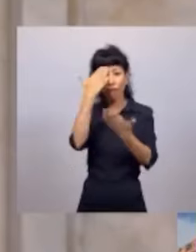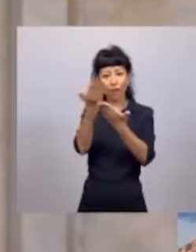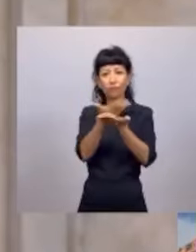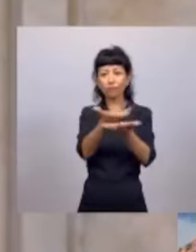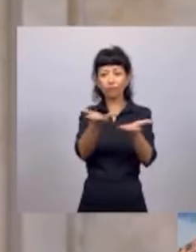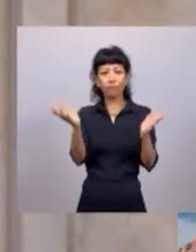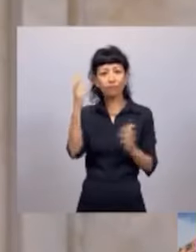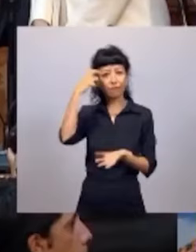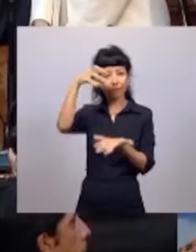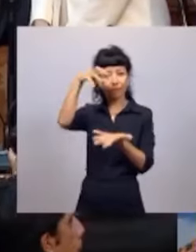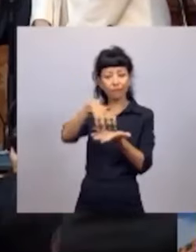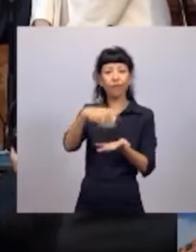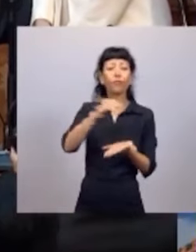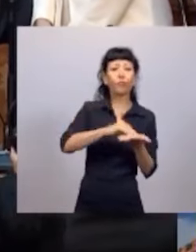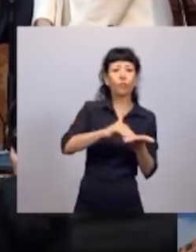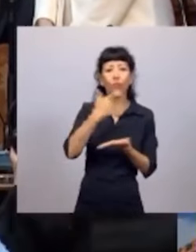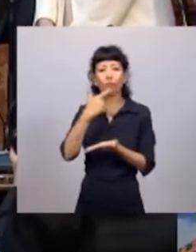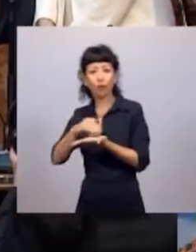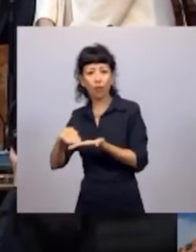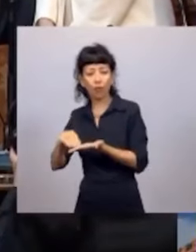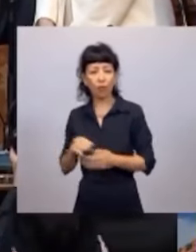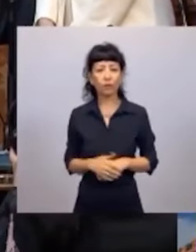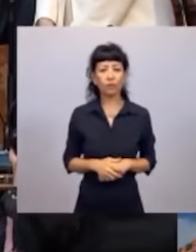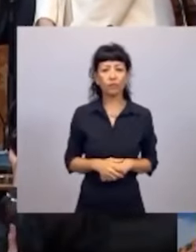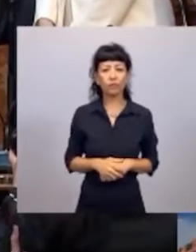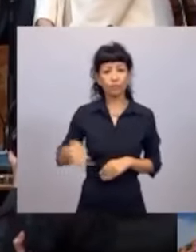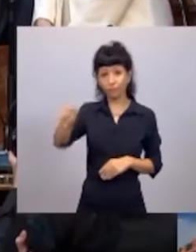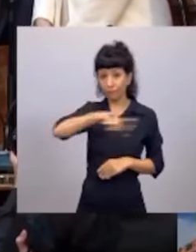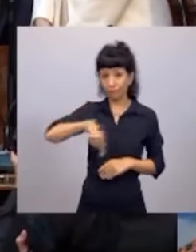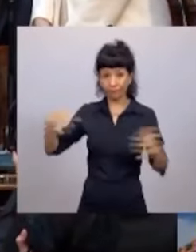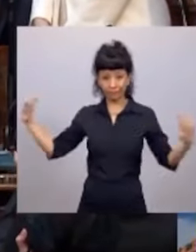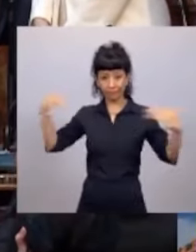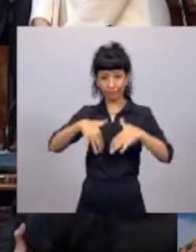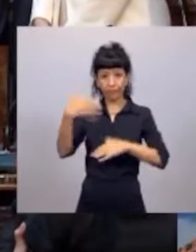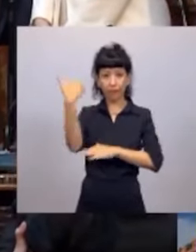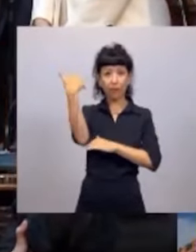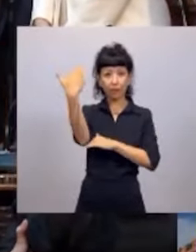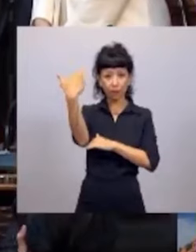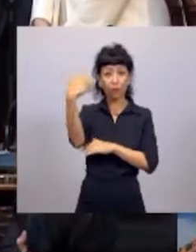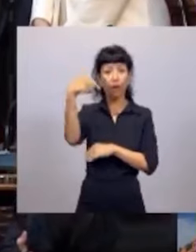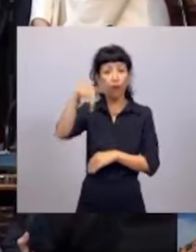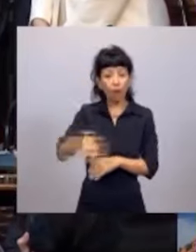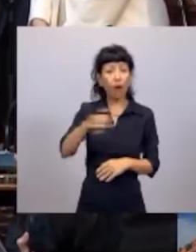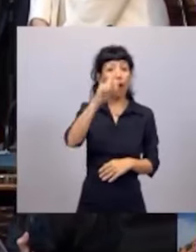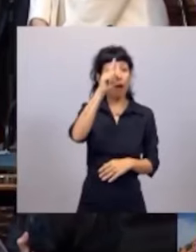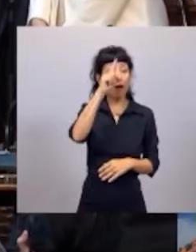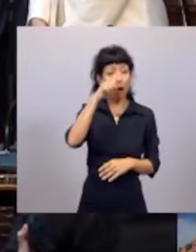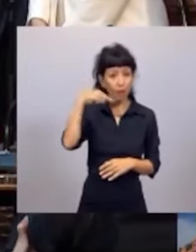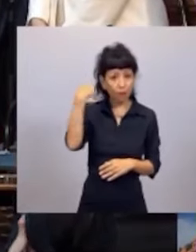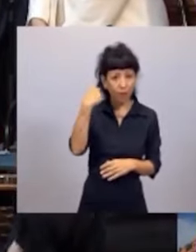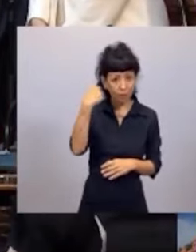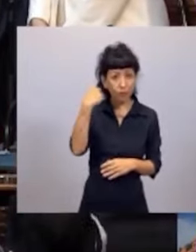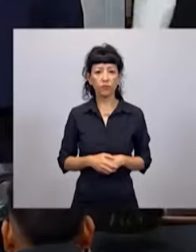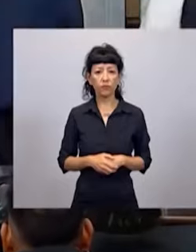o la educación es la respuesta de la sociedad civil a los 4 asesinatos de la semana pasada y que constituyen mensajes mafiosos dirigidos,